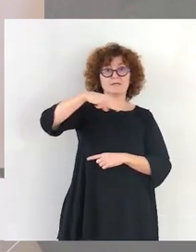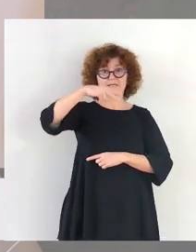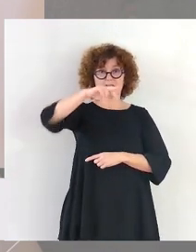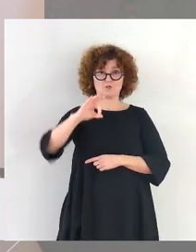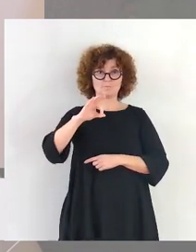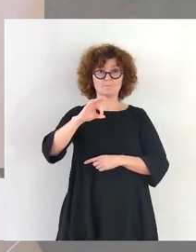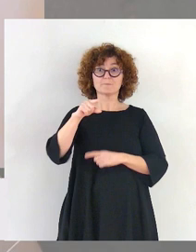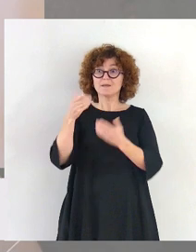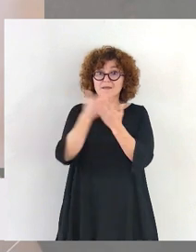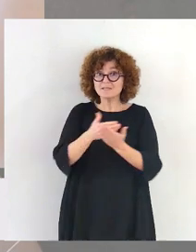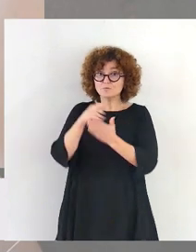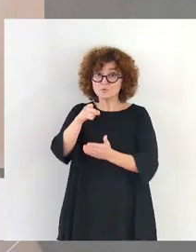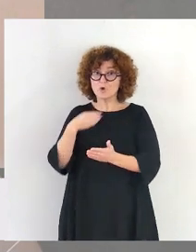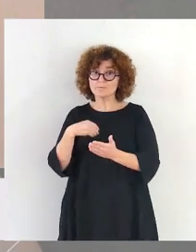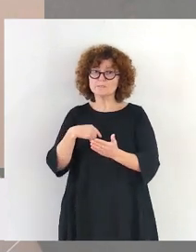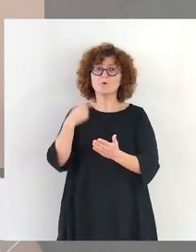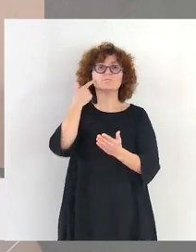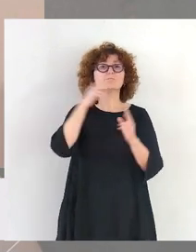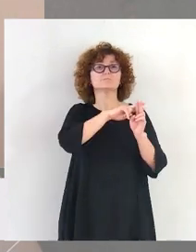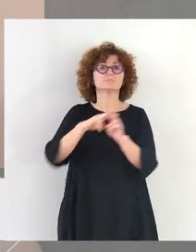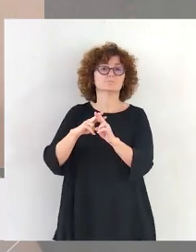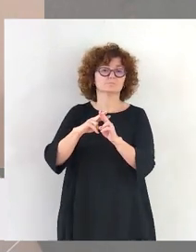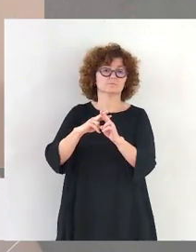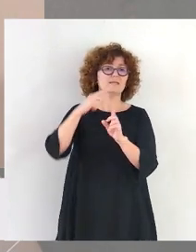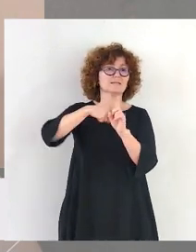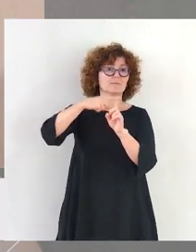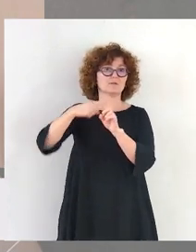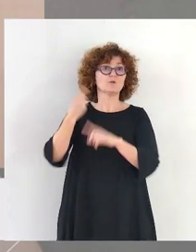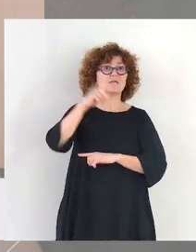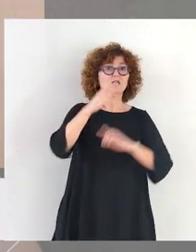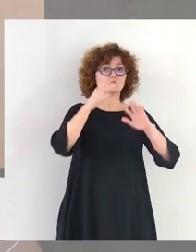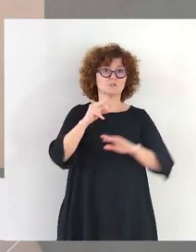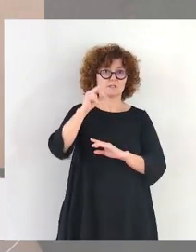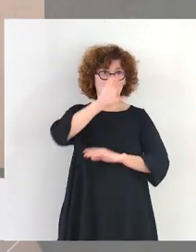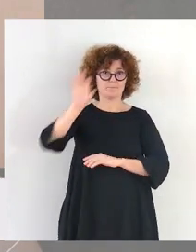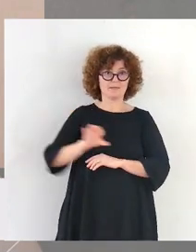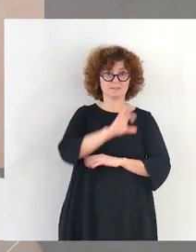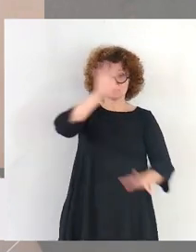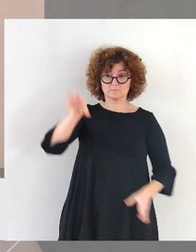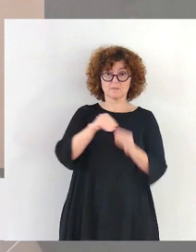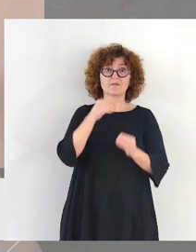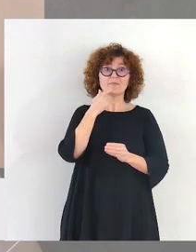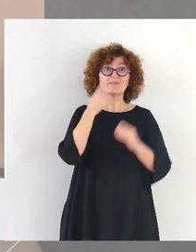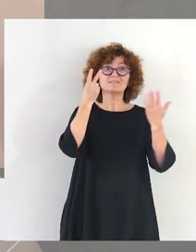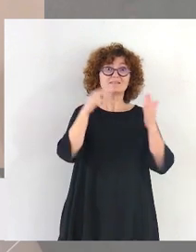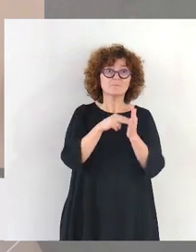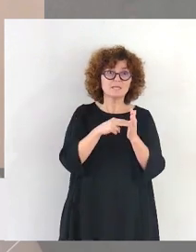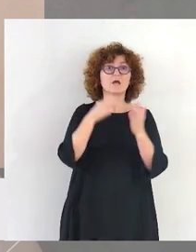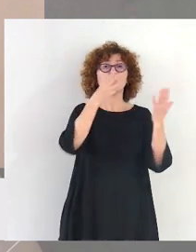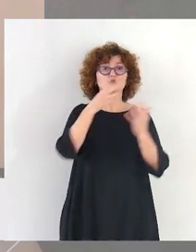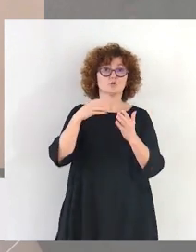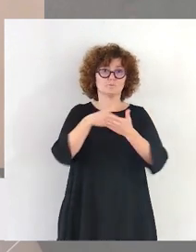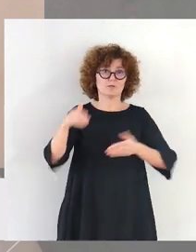climat Central ha analizado las temperaturas medias de 170 países y concluye que 7800 millones de